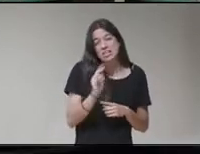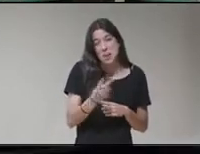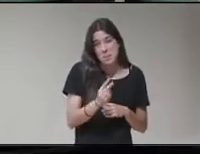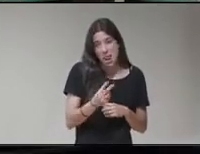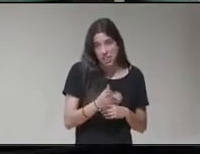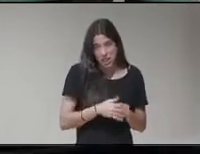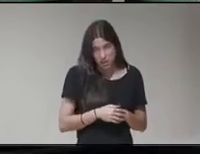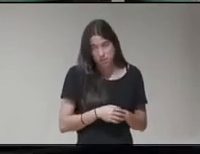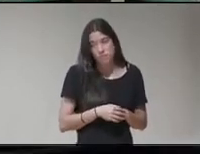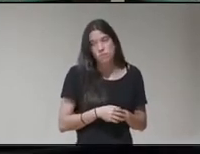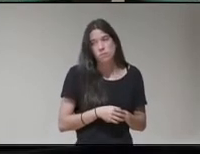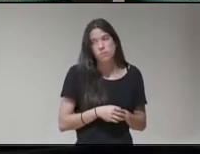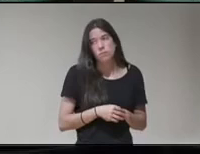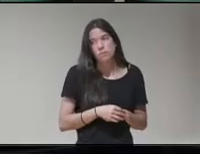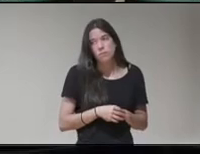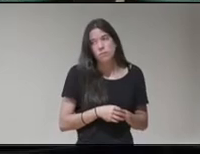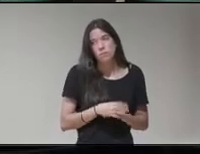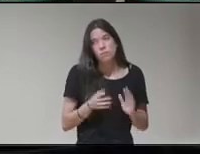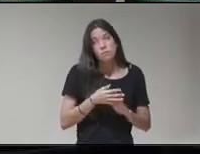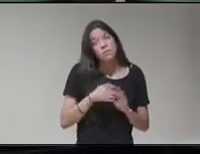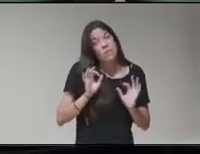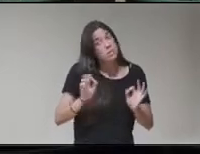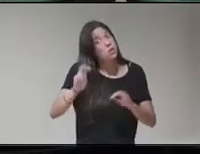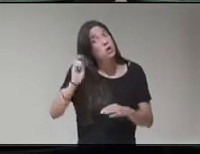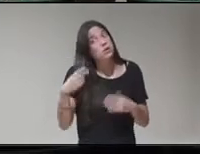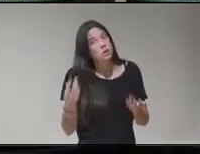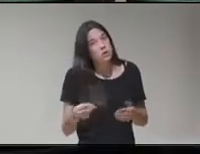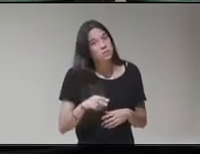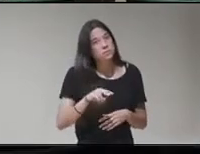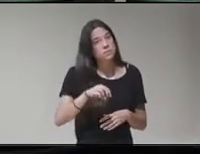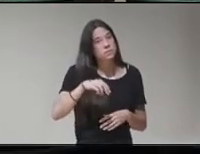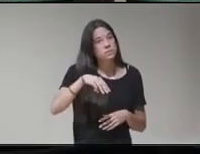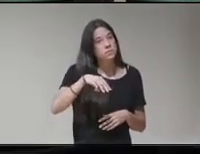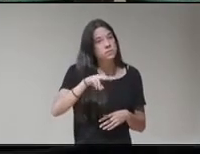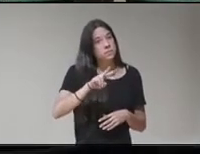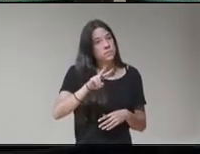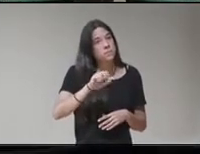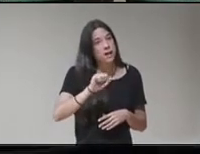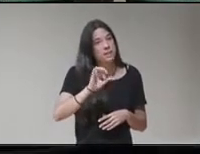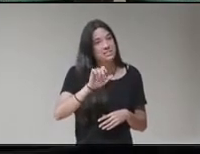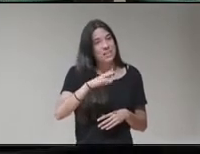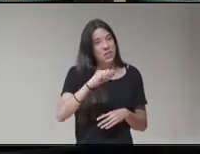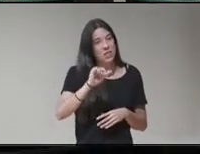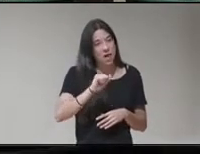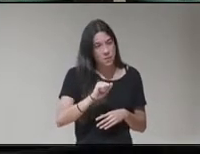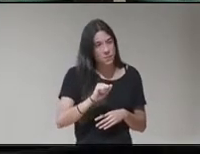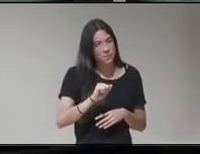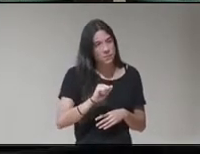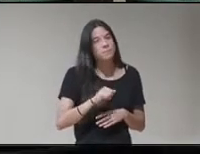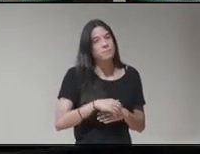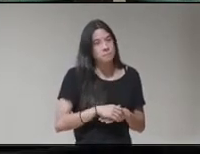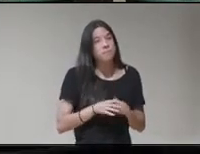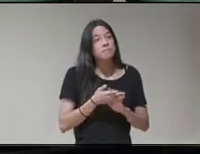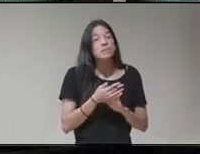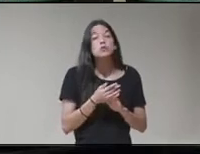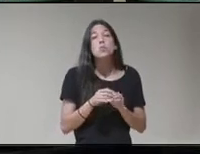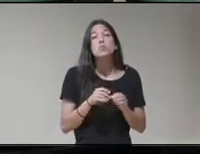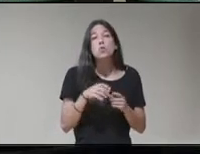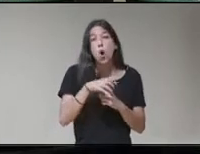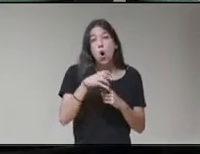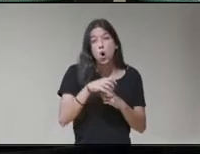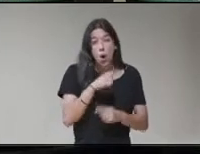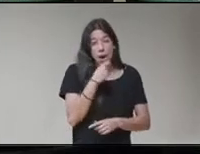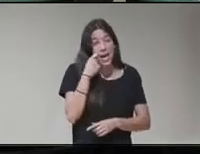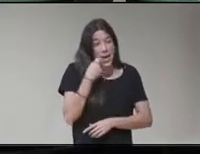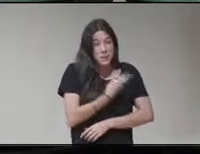dijéramos. La otra excepción es Malassezia. Malassezia es el hongo epidérmico por